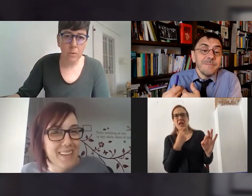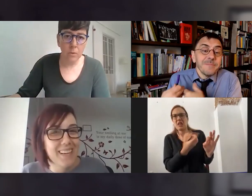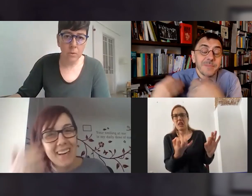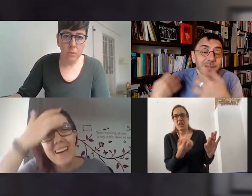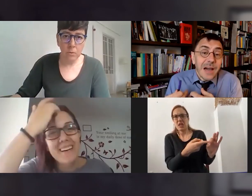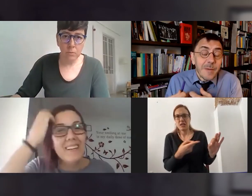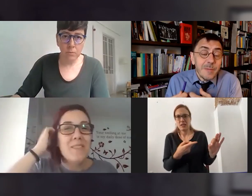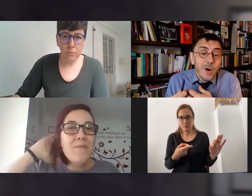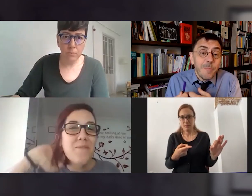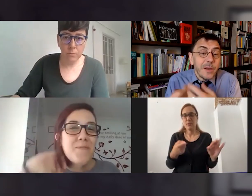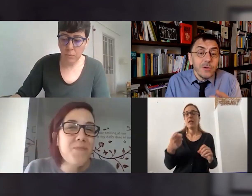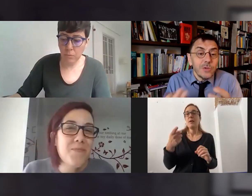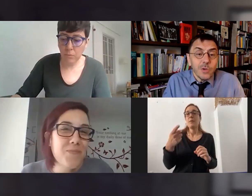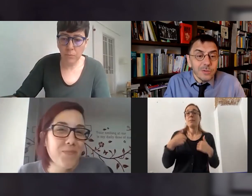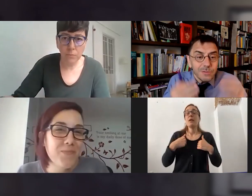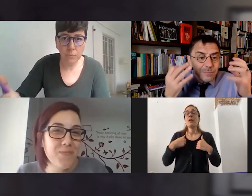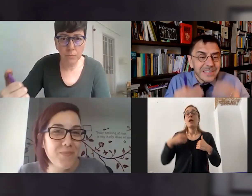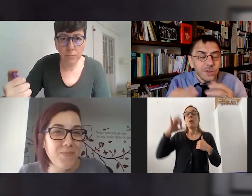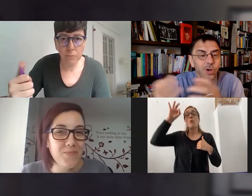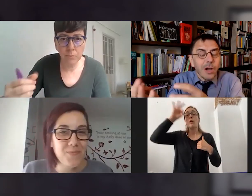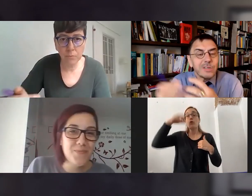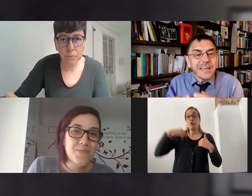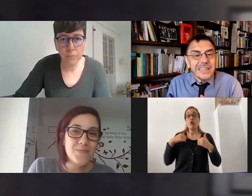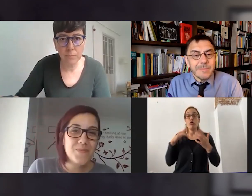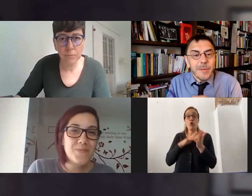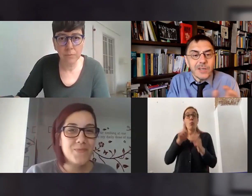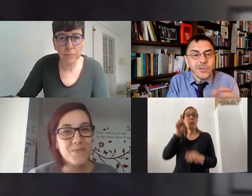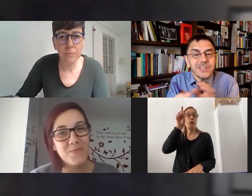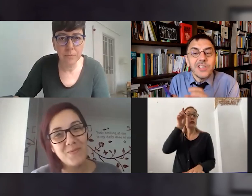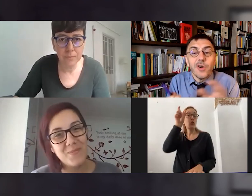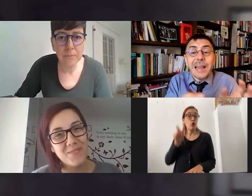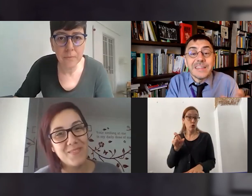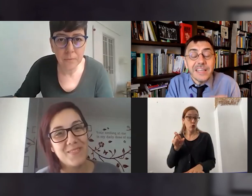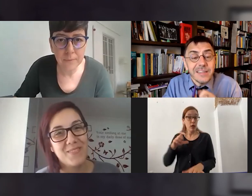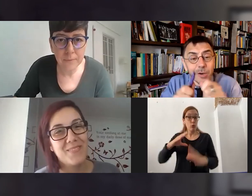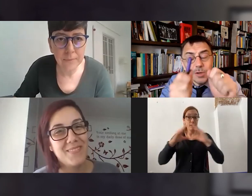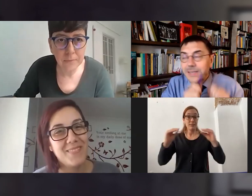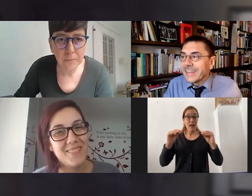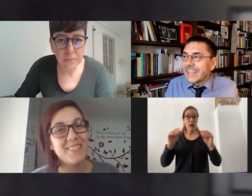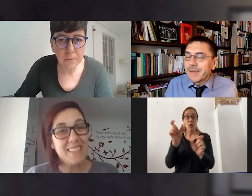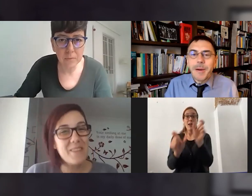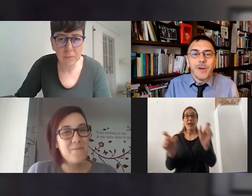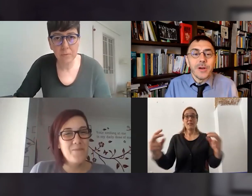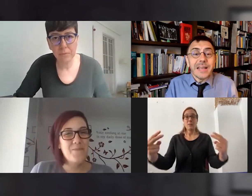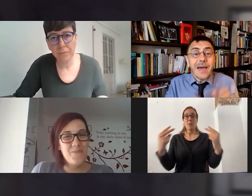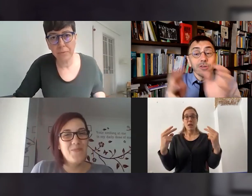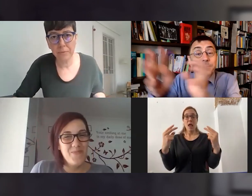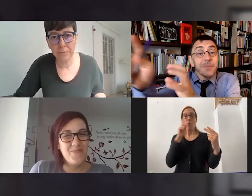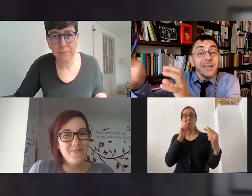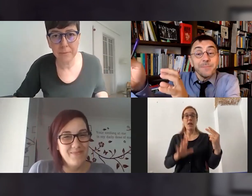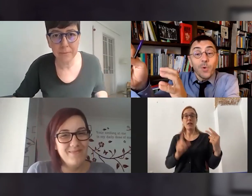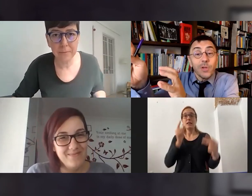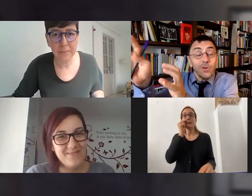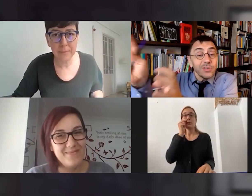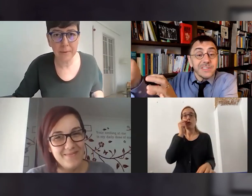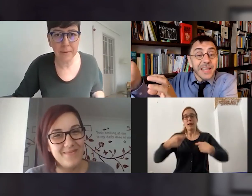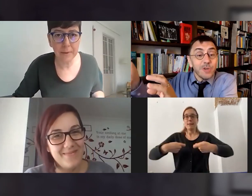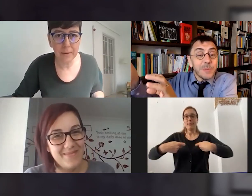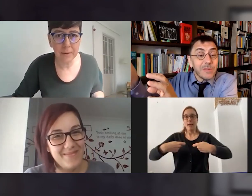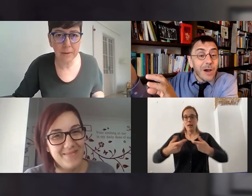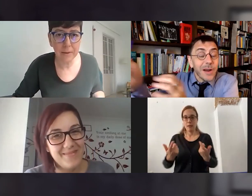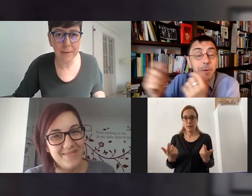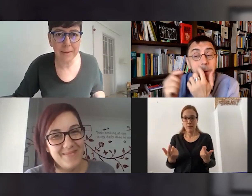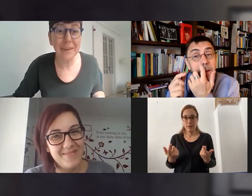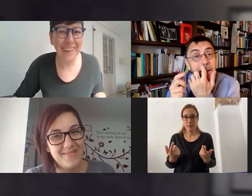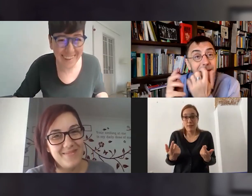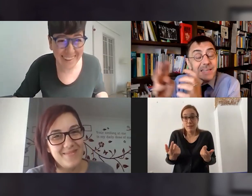Aquí, ¿no?, ahora mismo, pero yo siento que cuando esta gente me mira, soy el chico de la tienda, ¿no?, que llevaba los recados. Y cuando seguimos